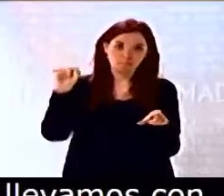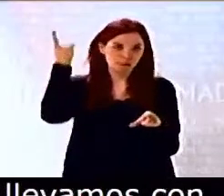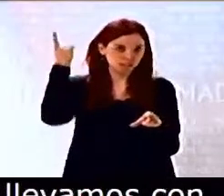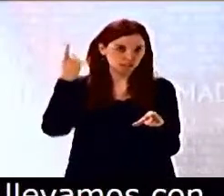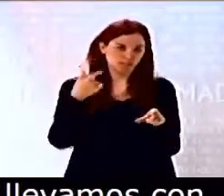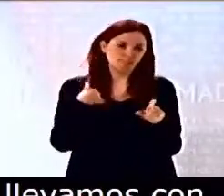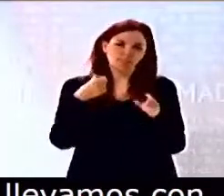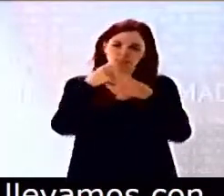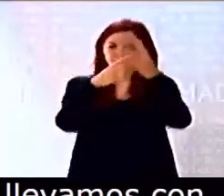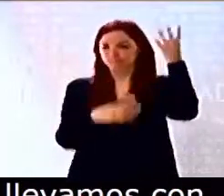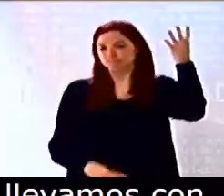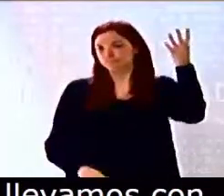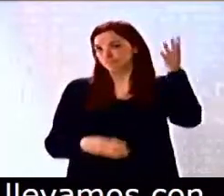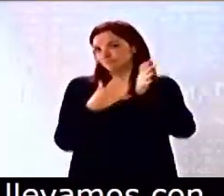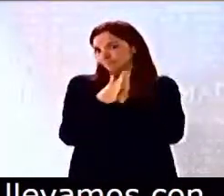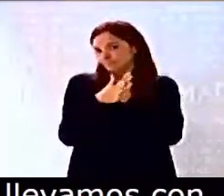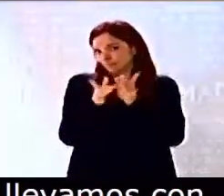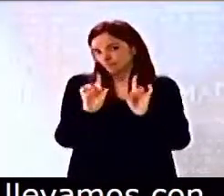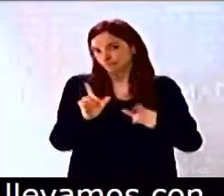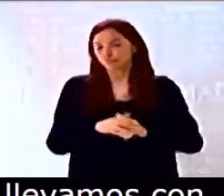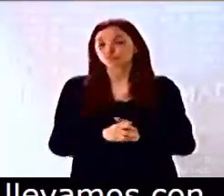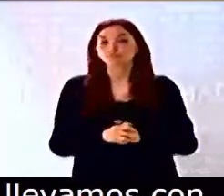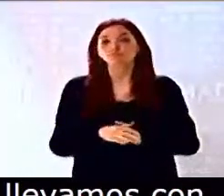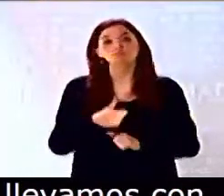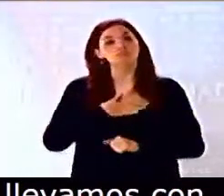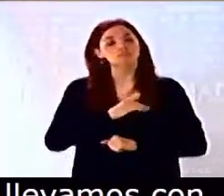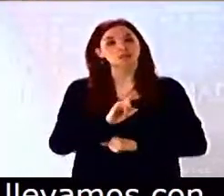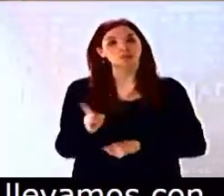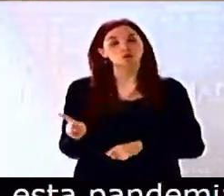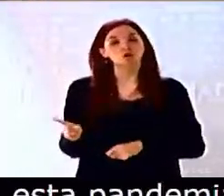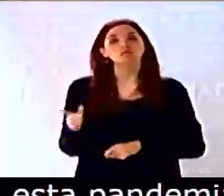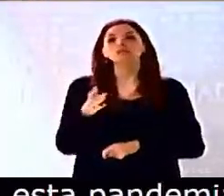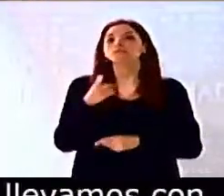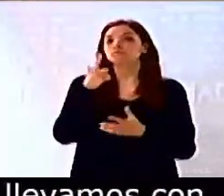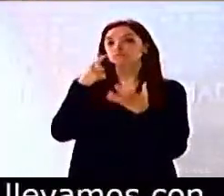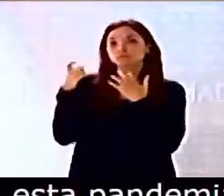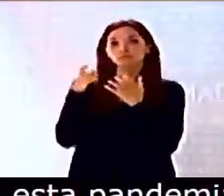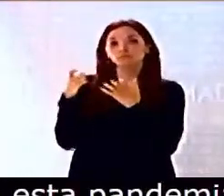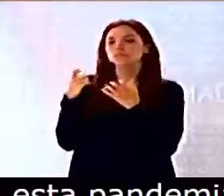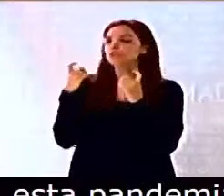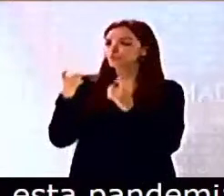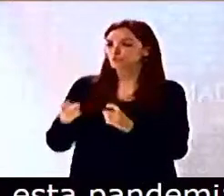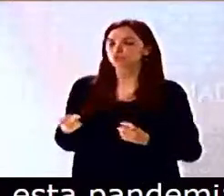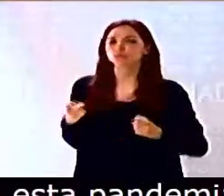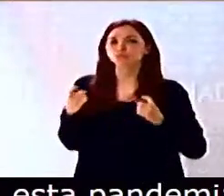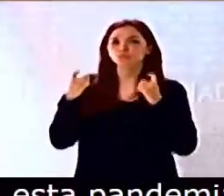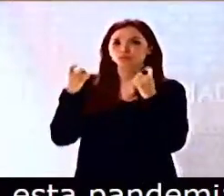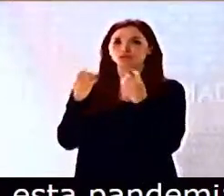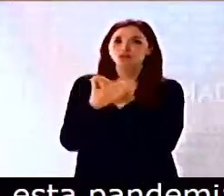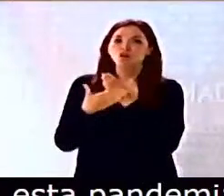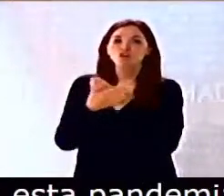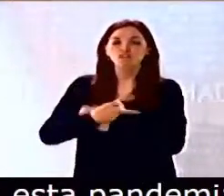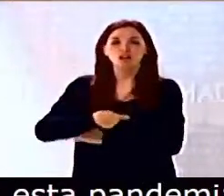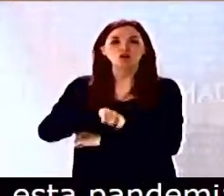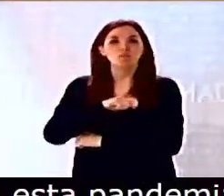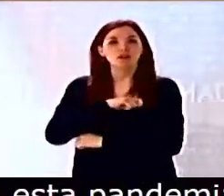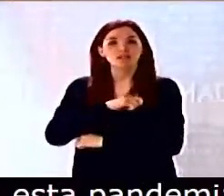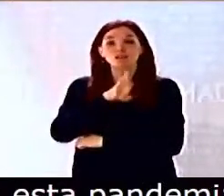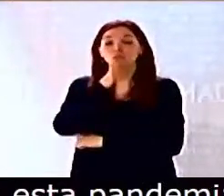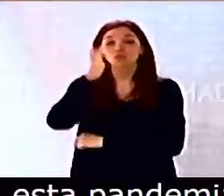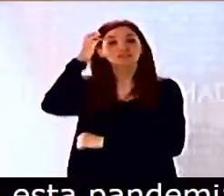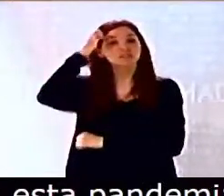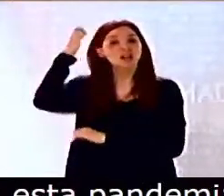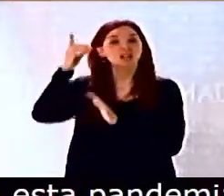pandemia. Y tampoco quiero dejar de destacar el esfuerzo que hace el Gobierno de España a través del Real Decreto